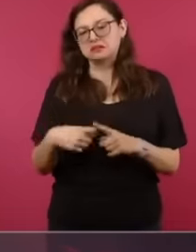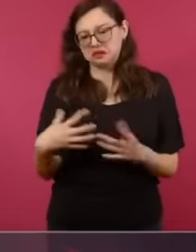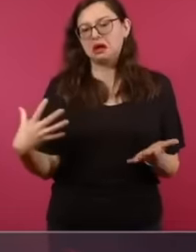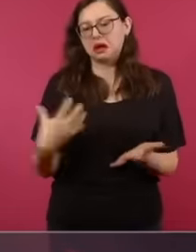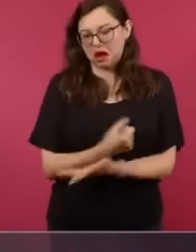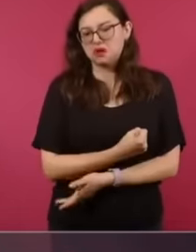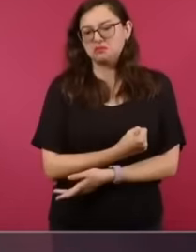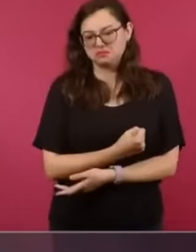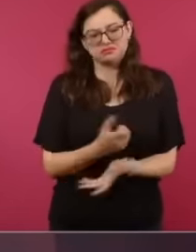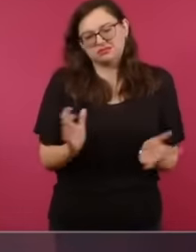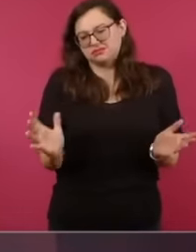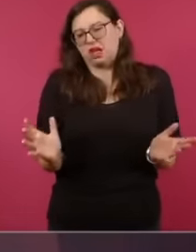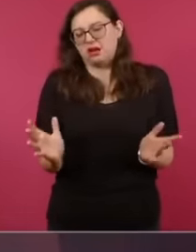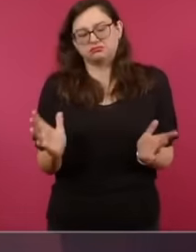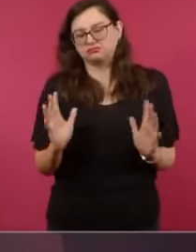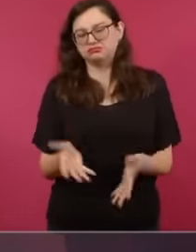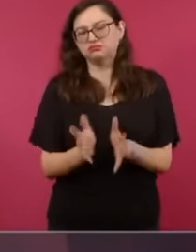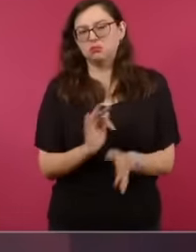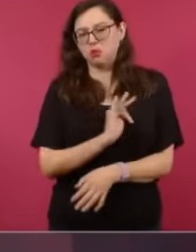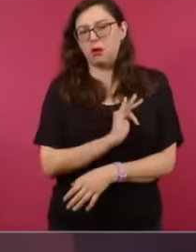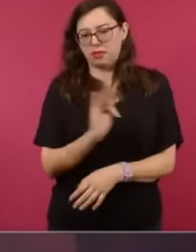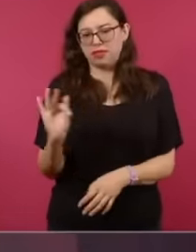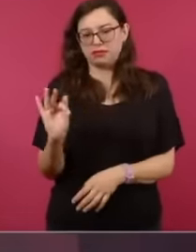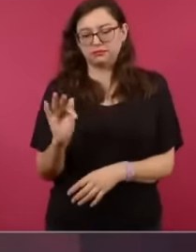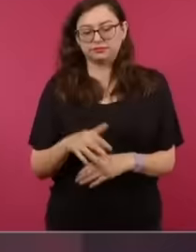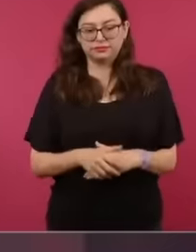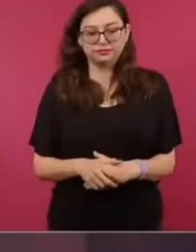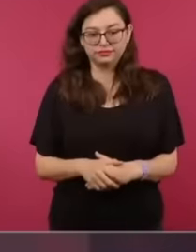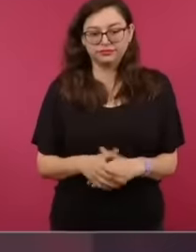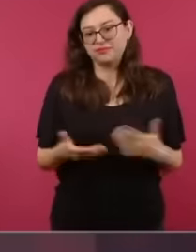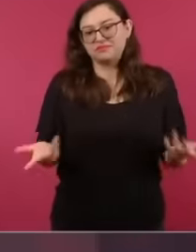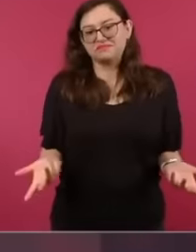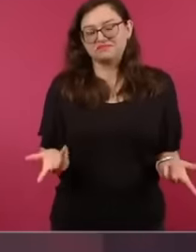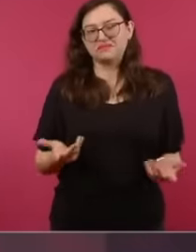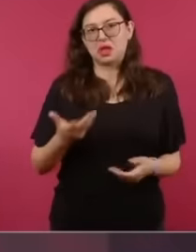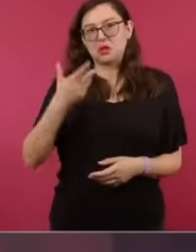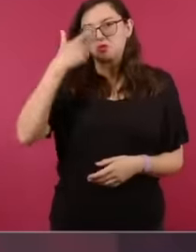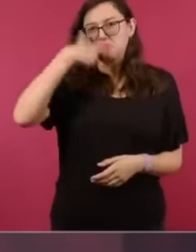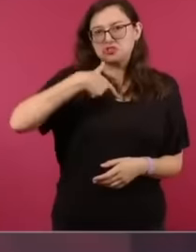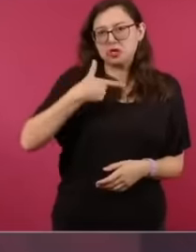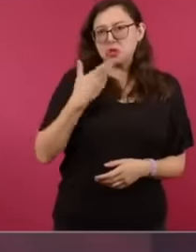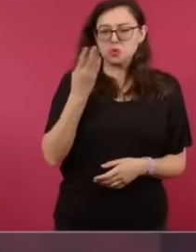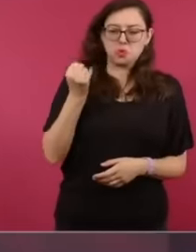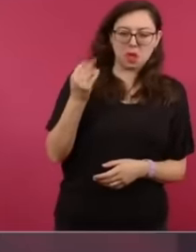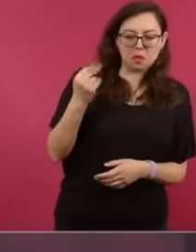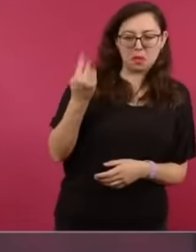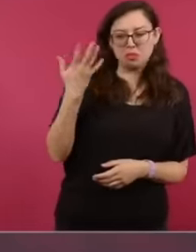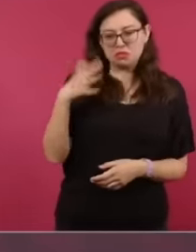esas muestras, ya saben. La verdad que ya se sabe a esa hora.